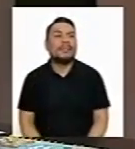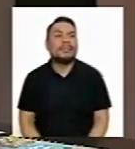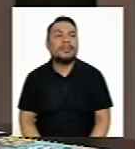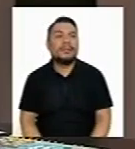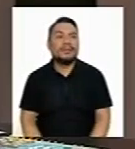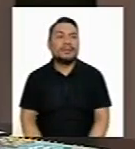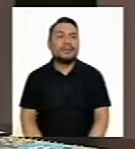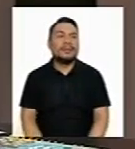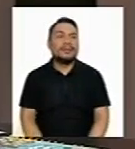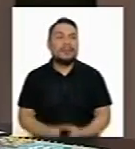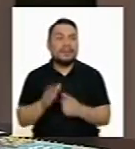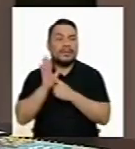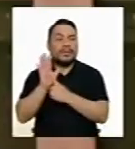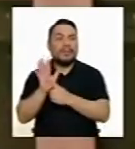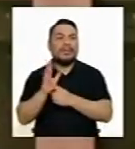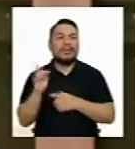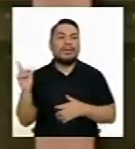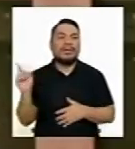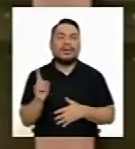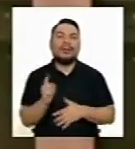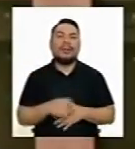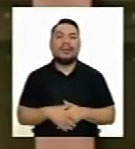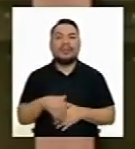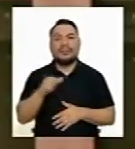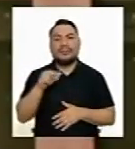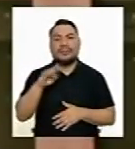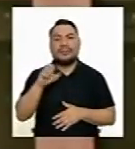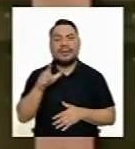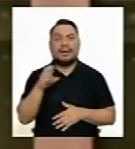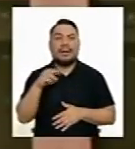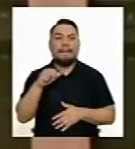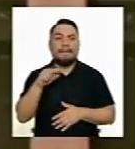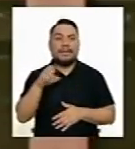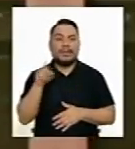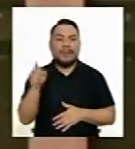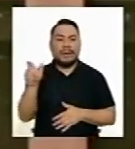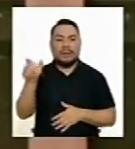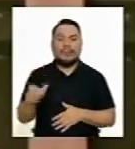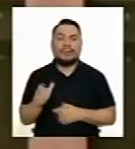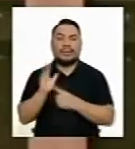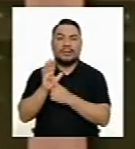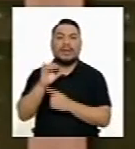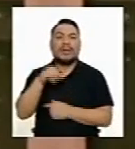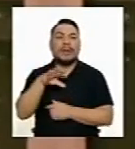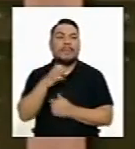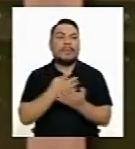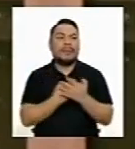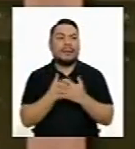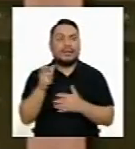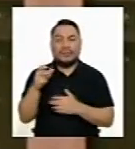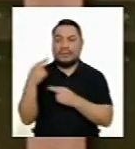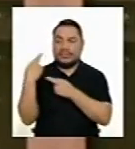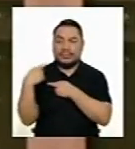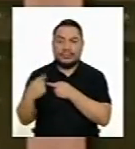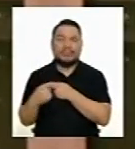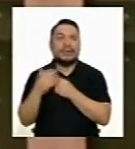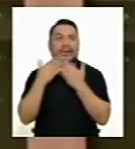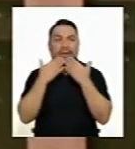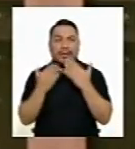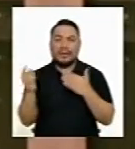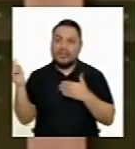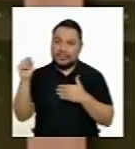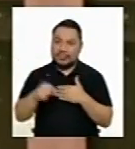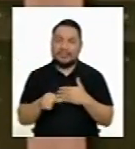presentarles, ya está en nuestro set nuestro invitado Aníbal Martel. Él es vocero del INPE, a quien le agradecemos por